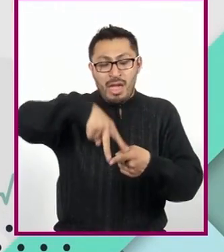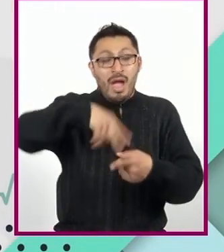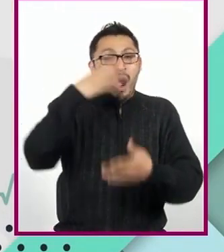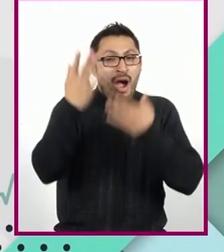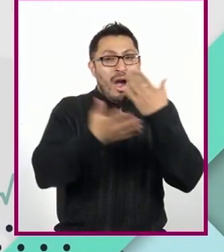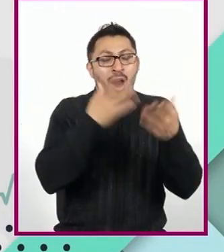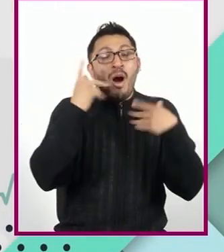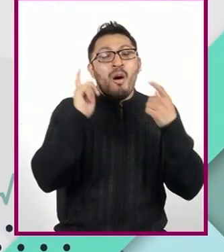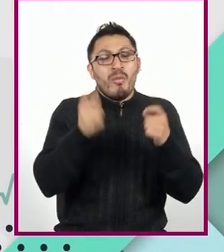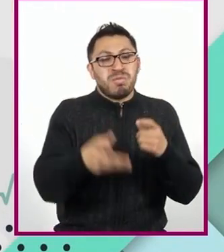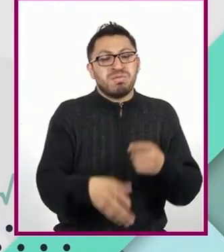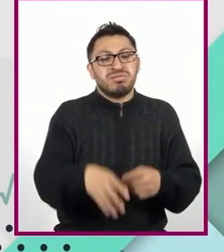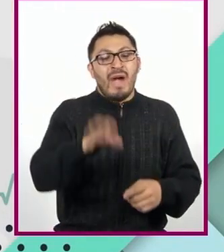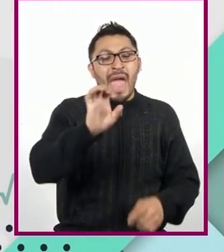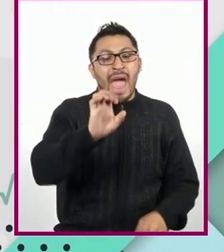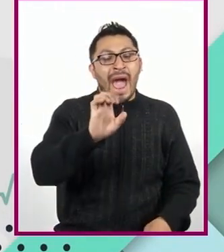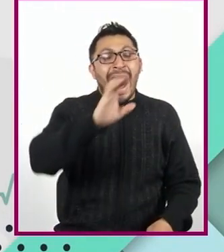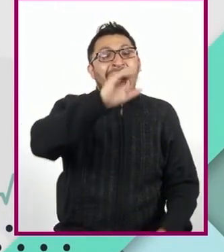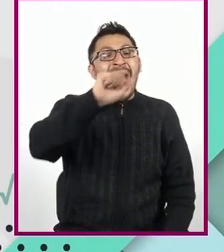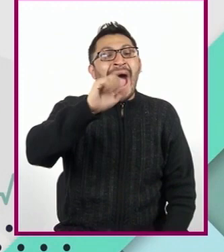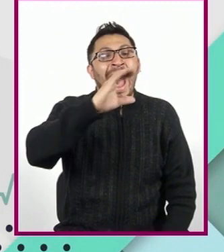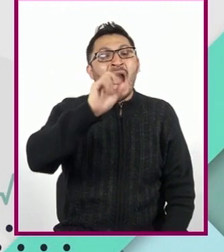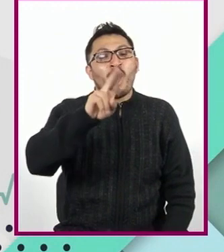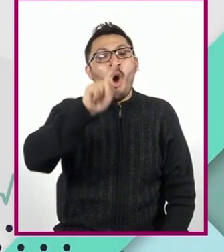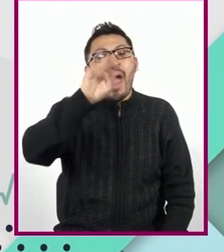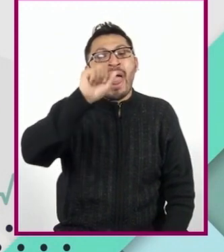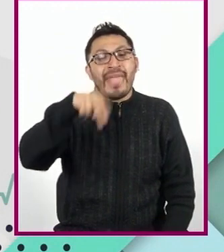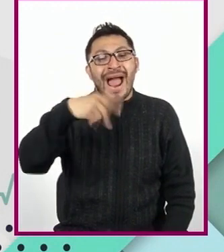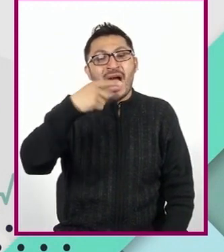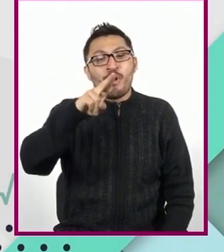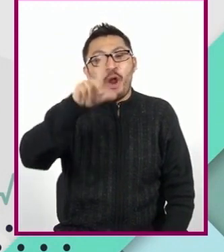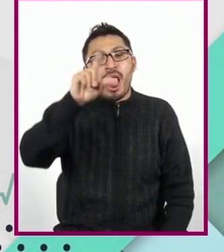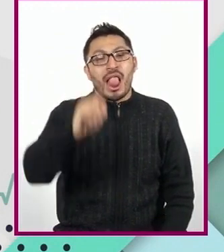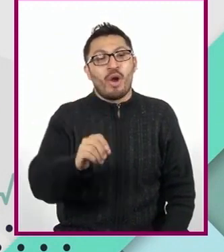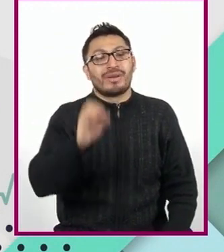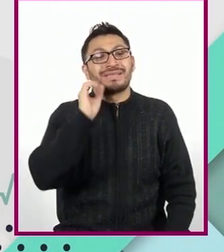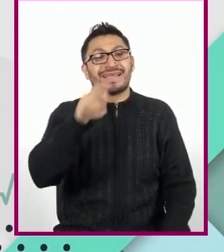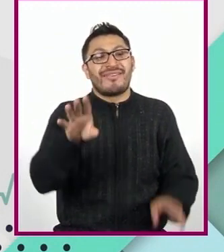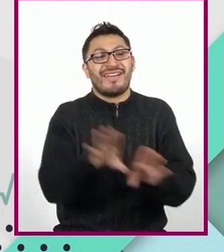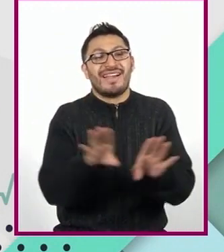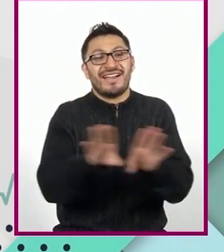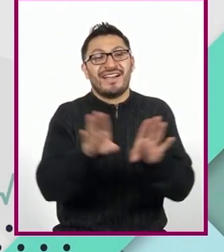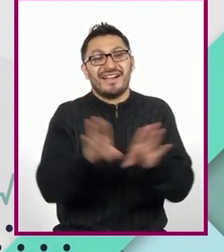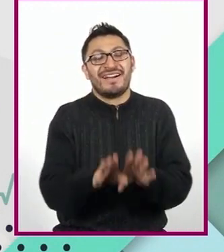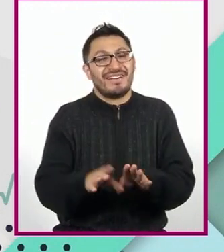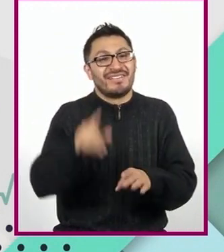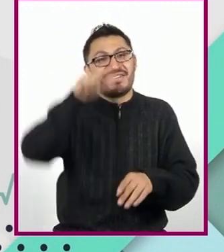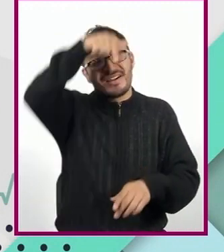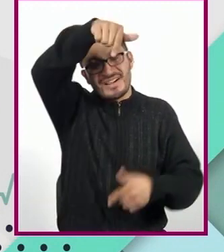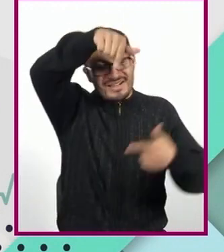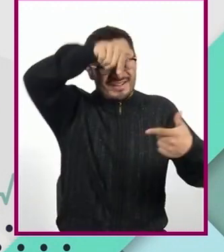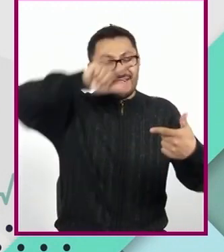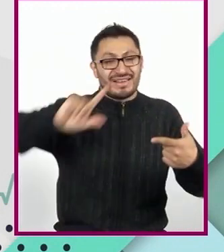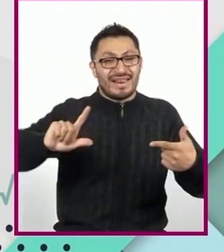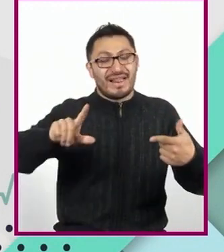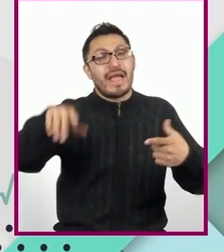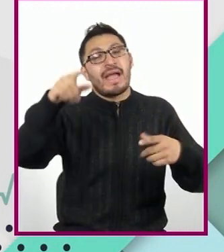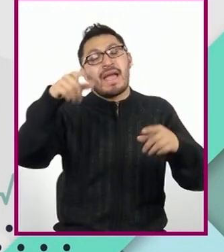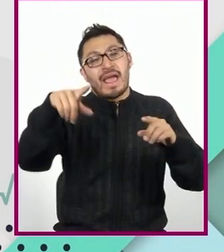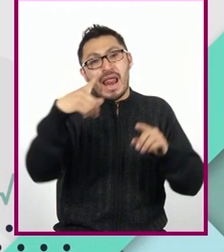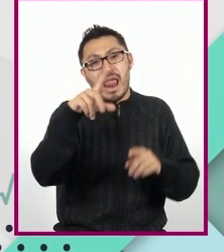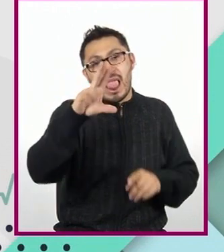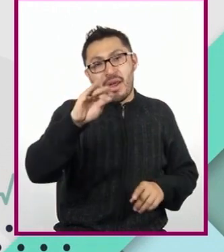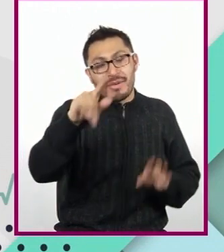estudiar es el triángulo acutángulo. Este tipo de triángulo es aquel cuyos ángulos internos son menores de 90